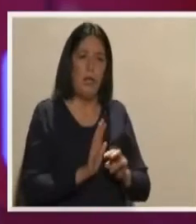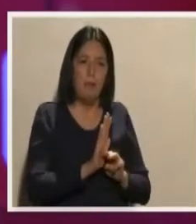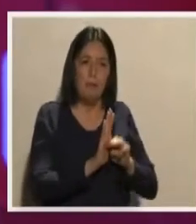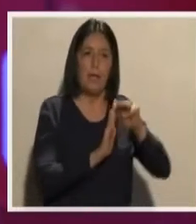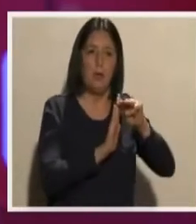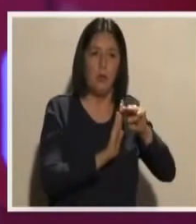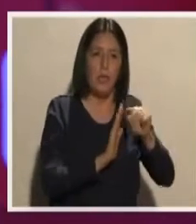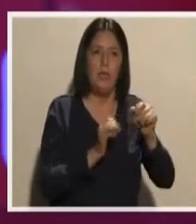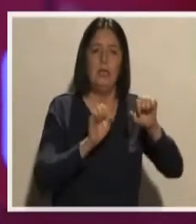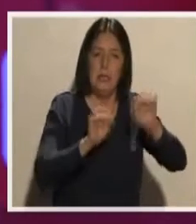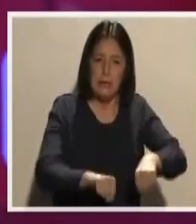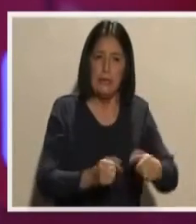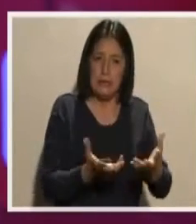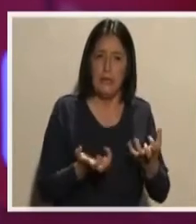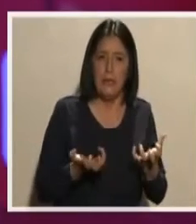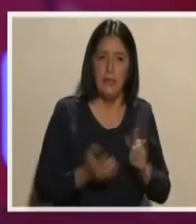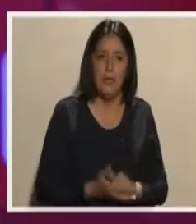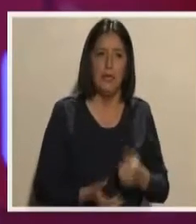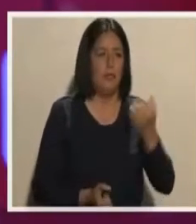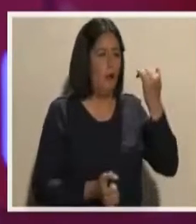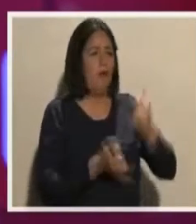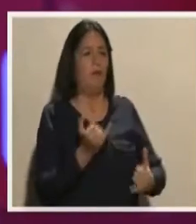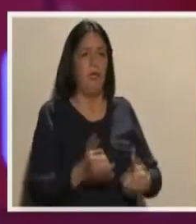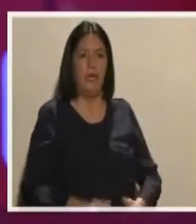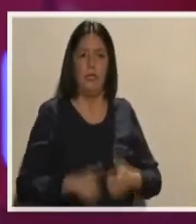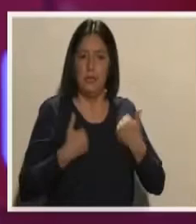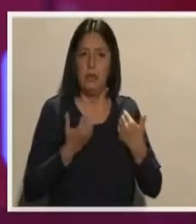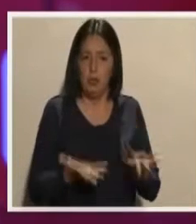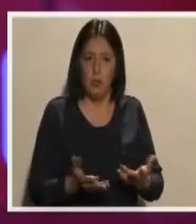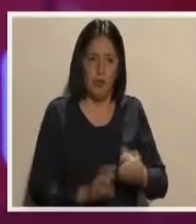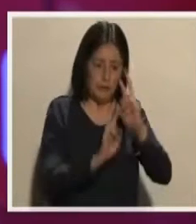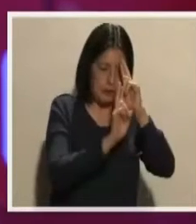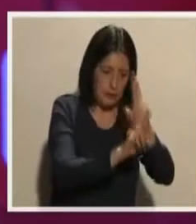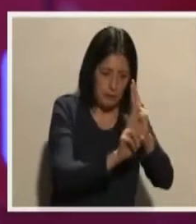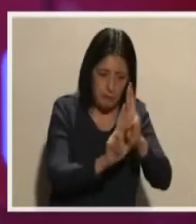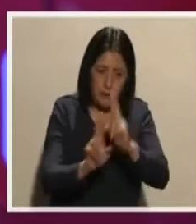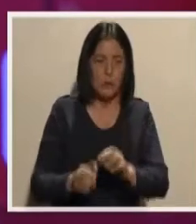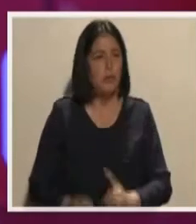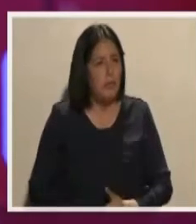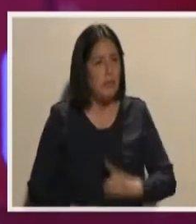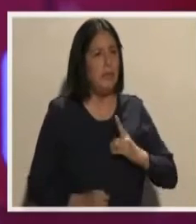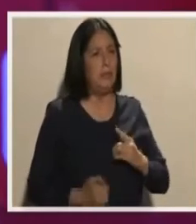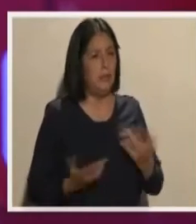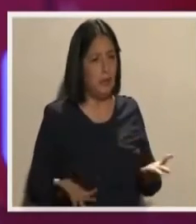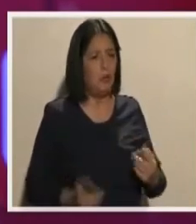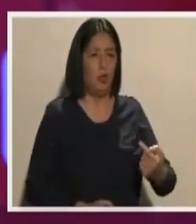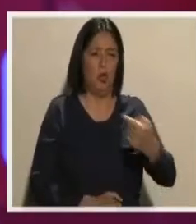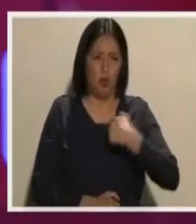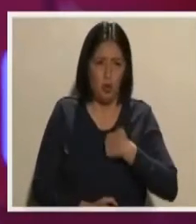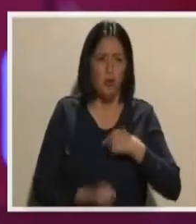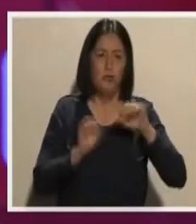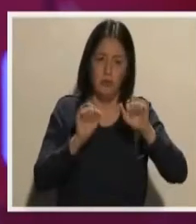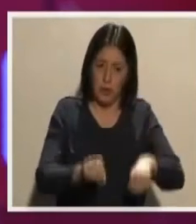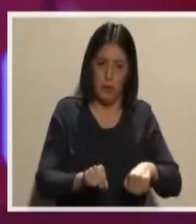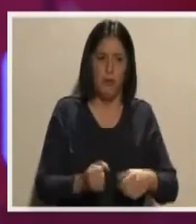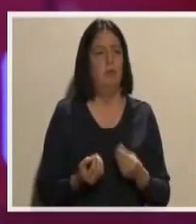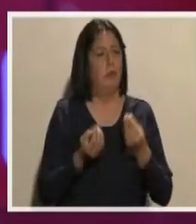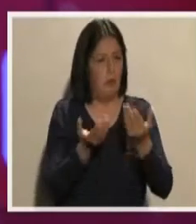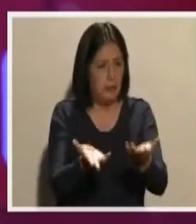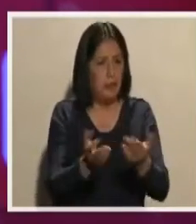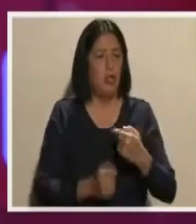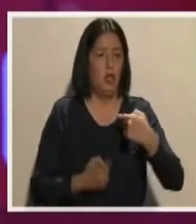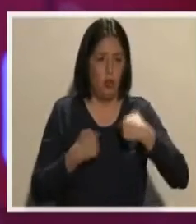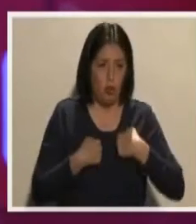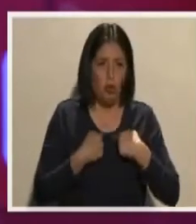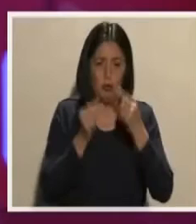quiere un final de su vida que sea respetable y digno. Yo me voy a ocupar de ti, yo